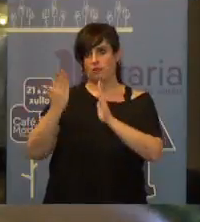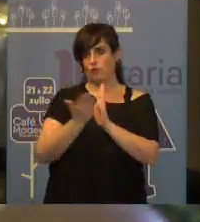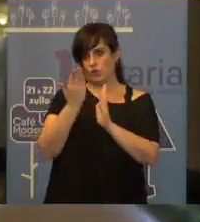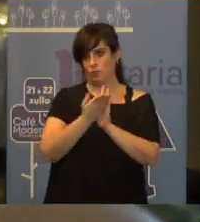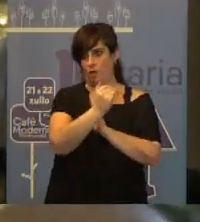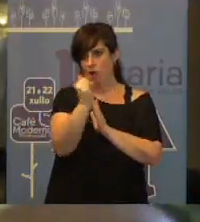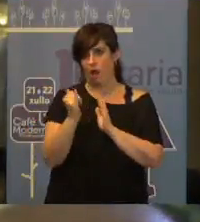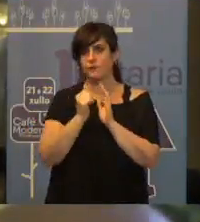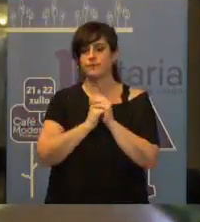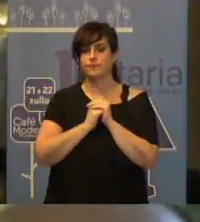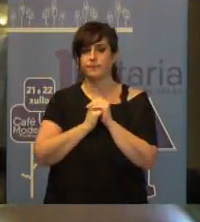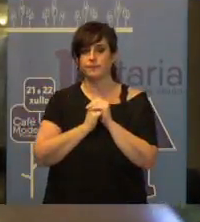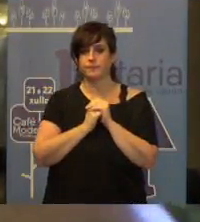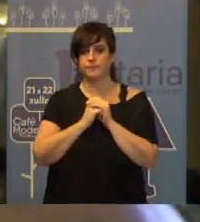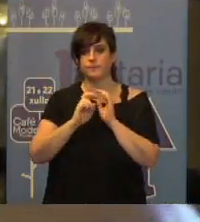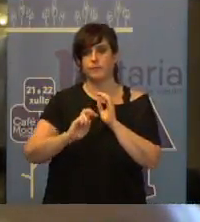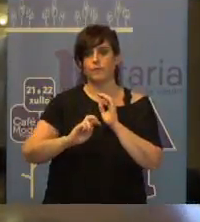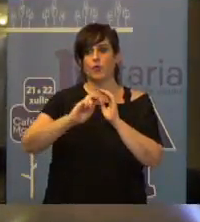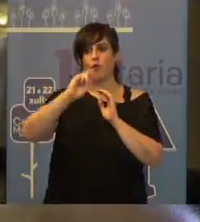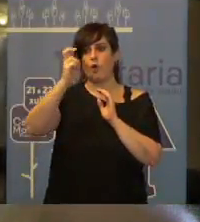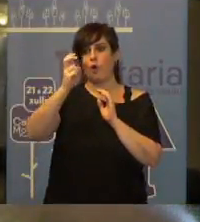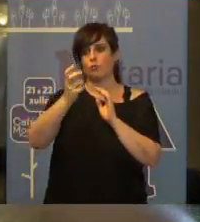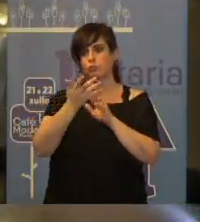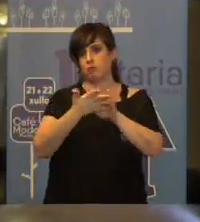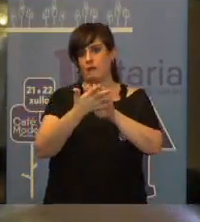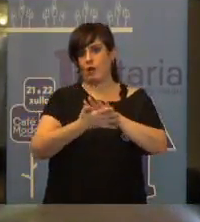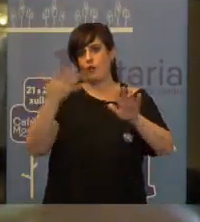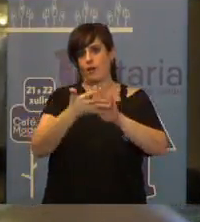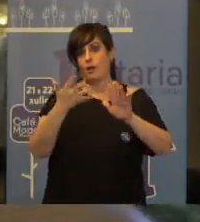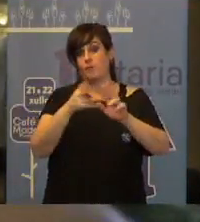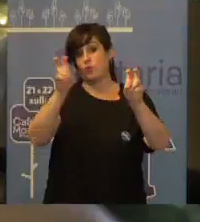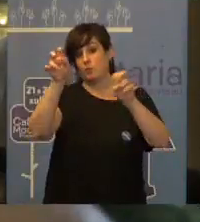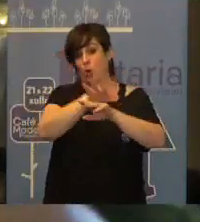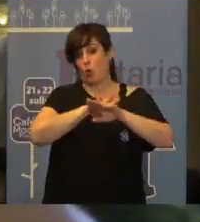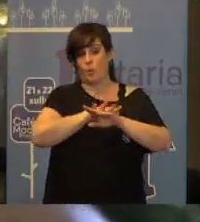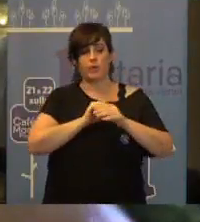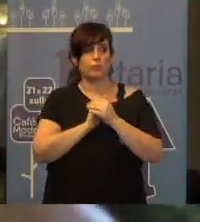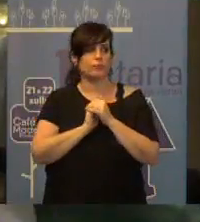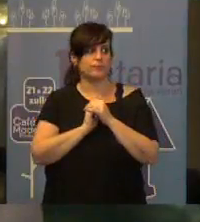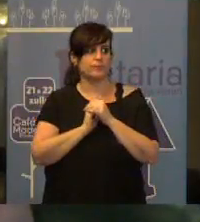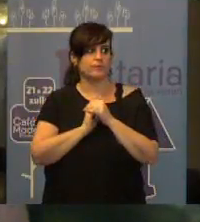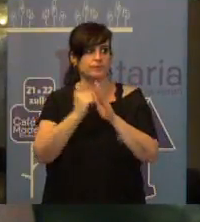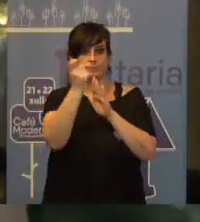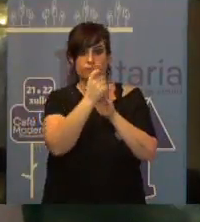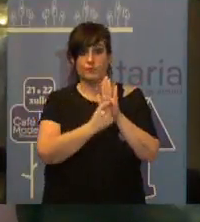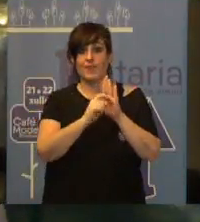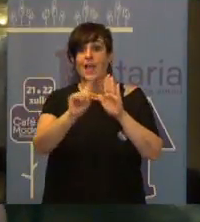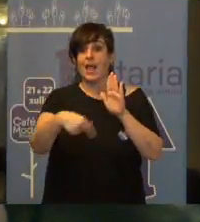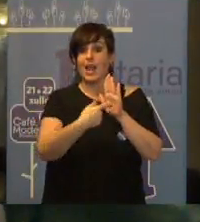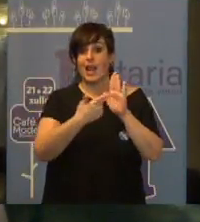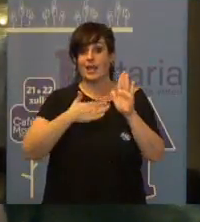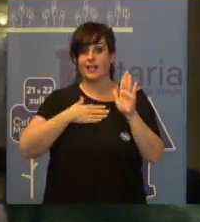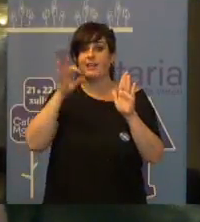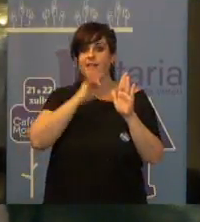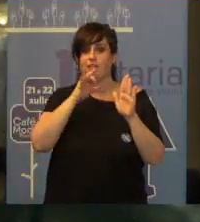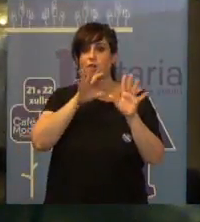e outros elaboraron prácticamente un programa de goberno para unha xunta posible. Aprobaron a nova lei do galego pensándose o